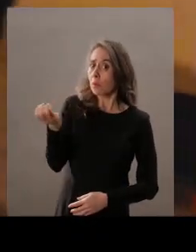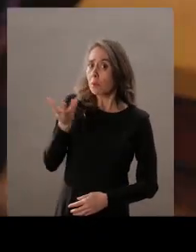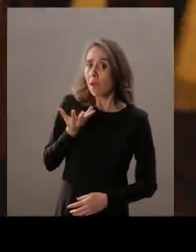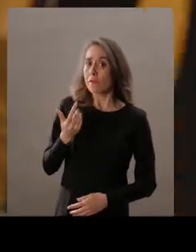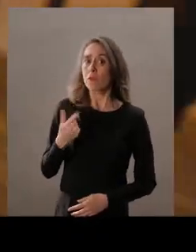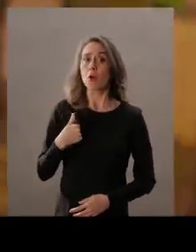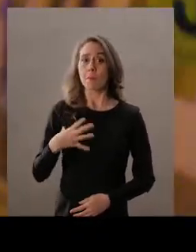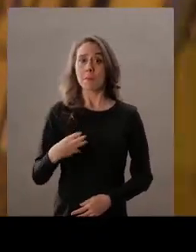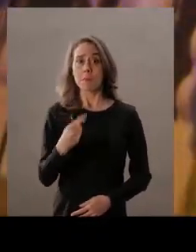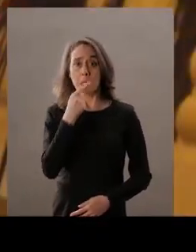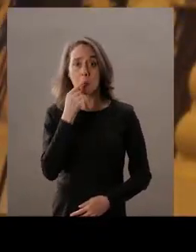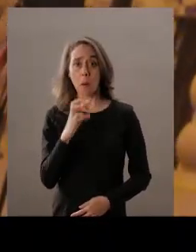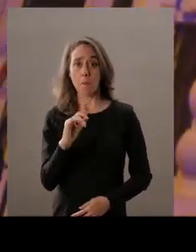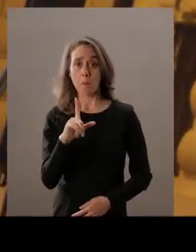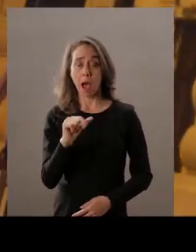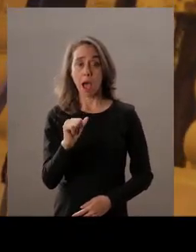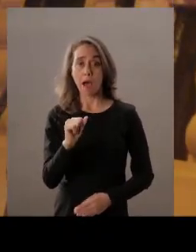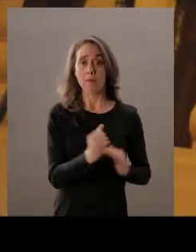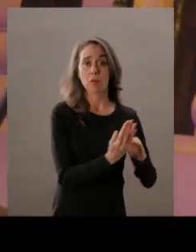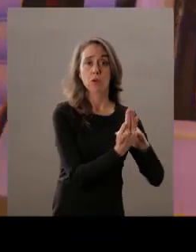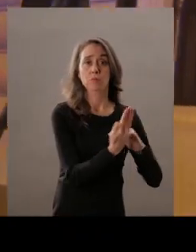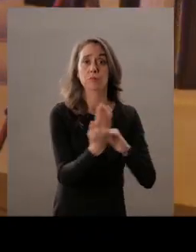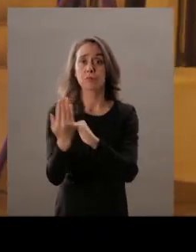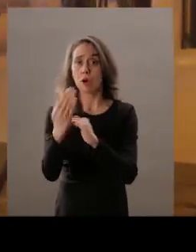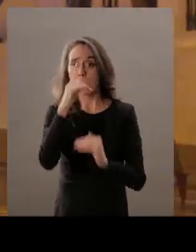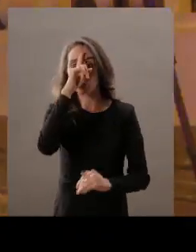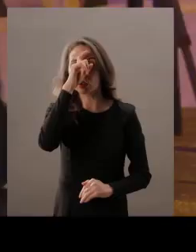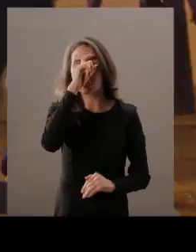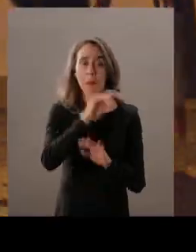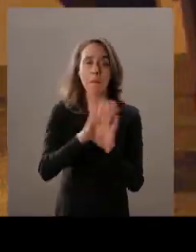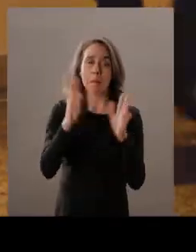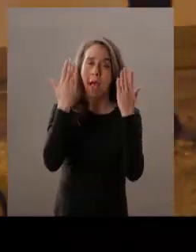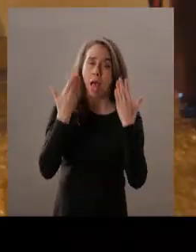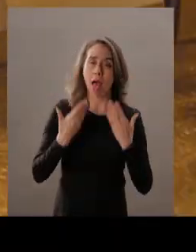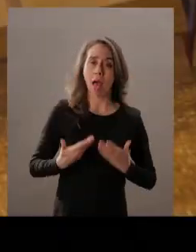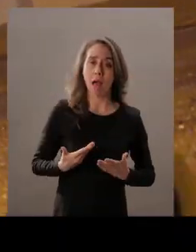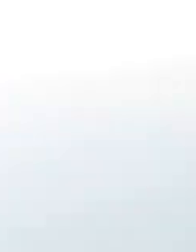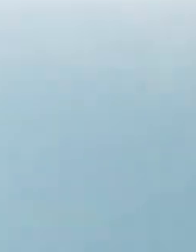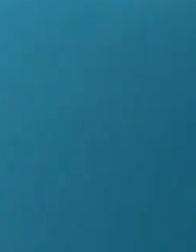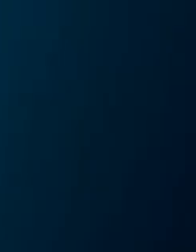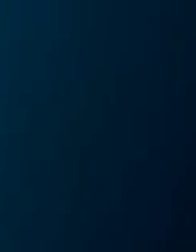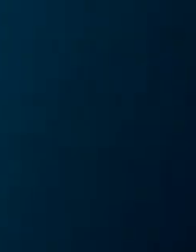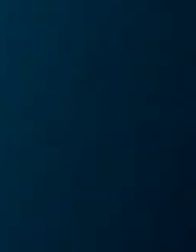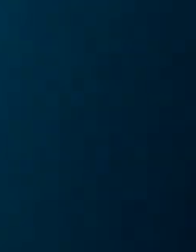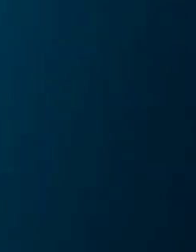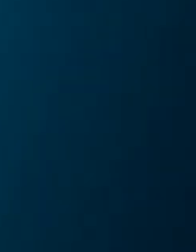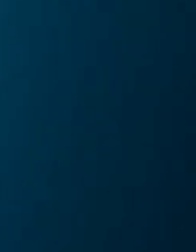drogas. Pablo, mi hijo, se lo habían llevado al hospital, que estaba mal.